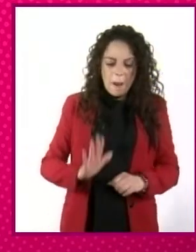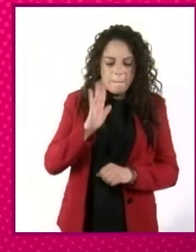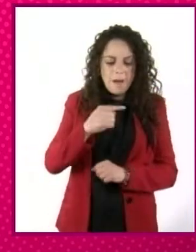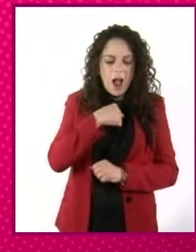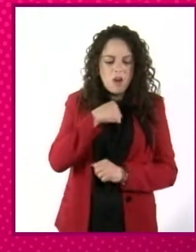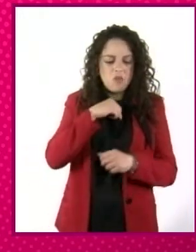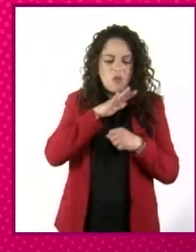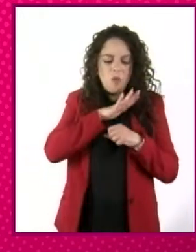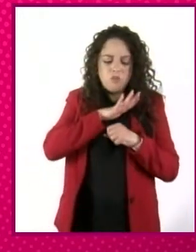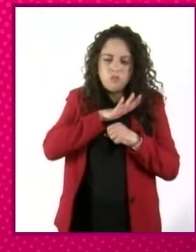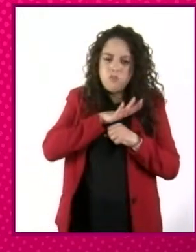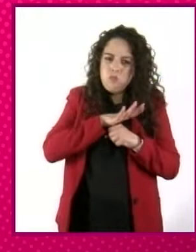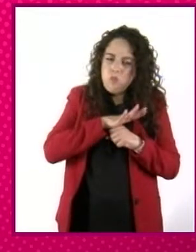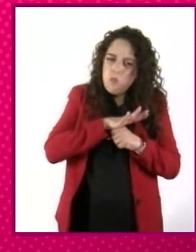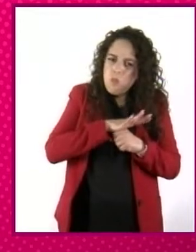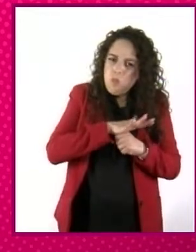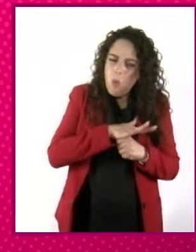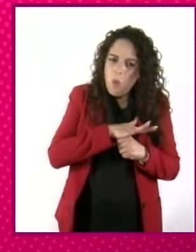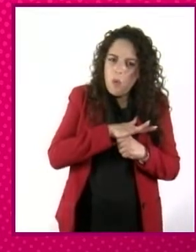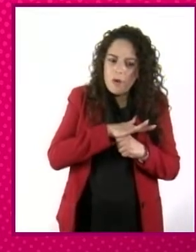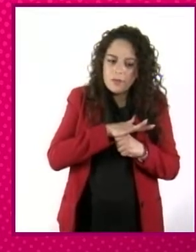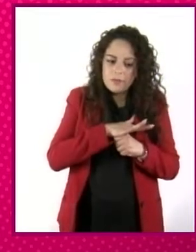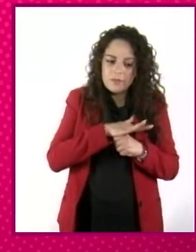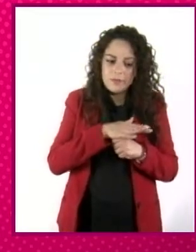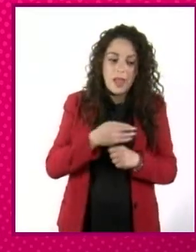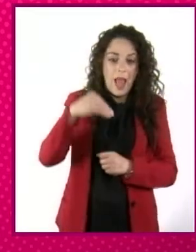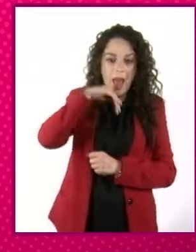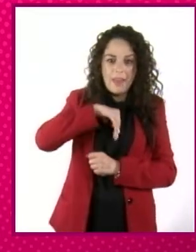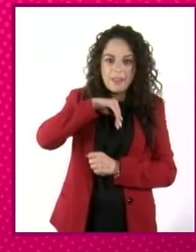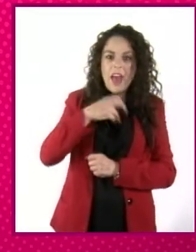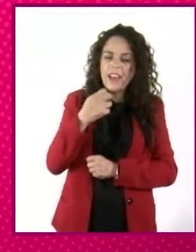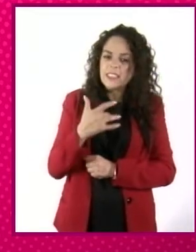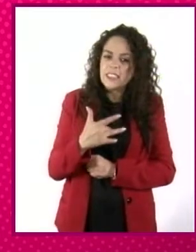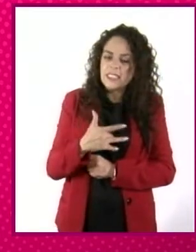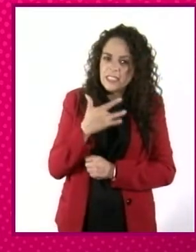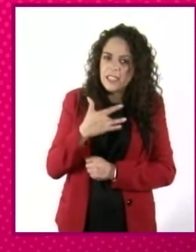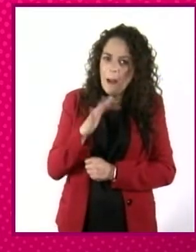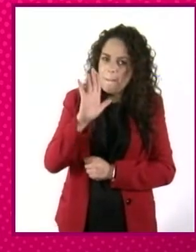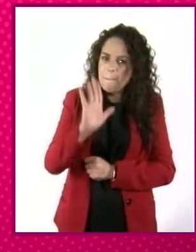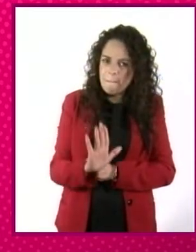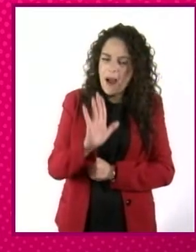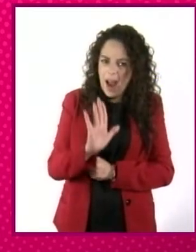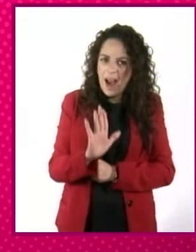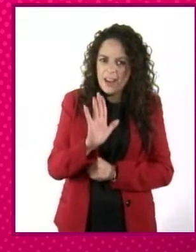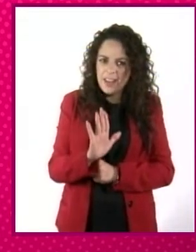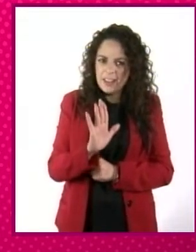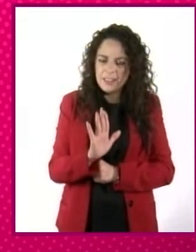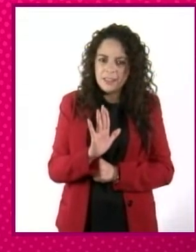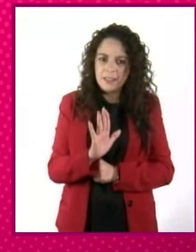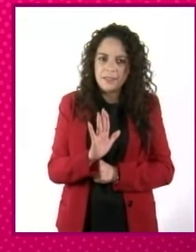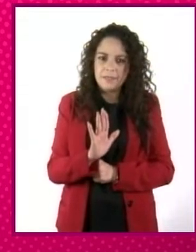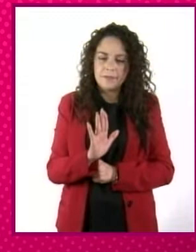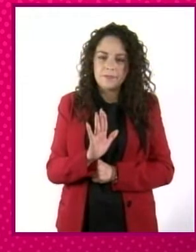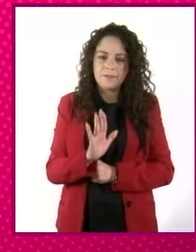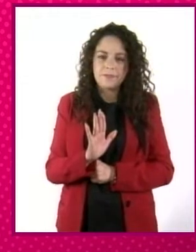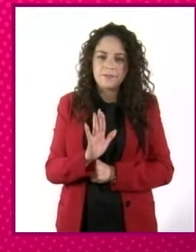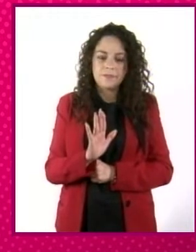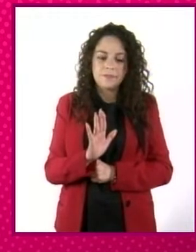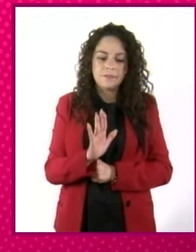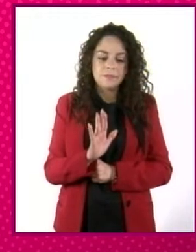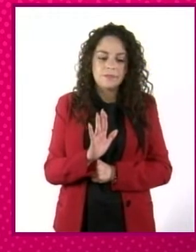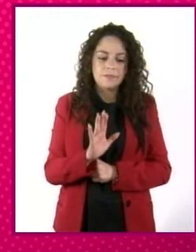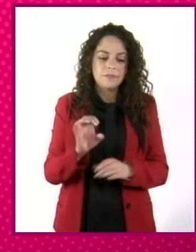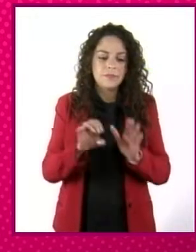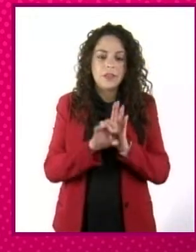corazón y todo, como que nos ocurre en el fondo. Son esas sensaciones parecidas muchas veces a síntomas físicos como